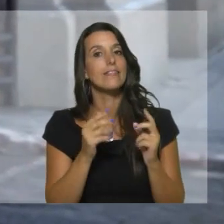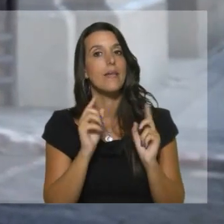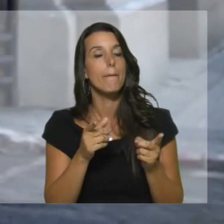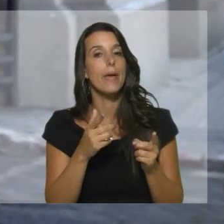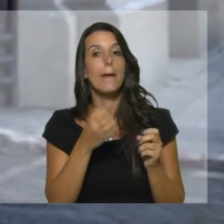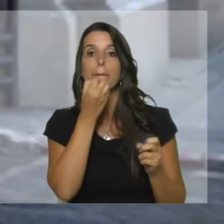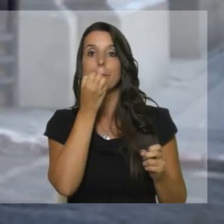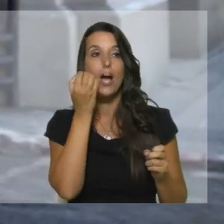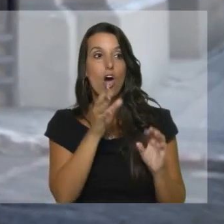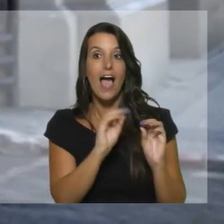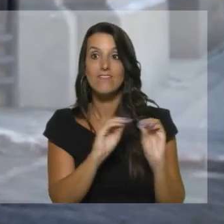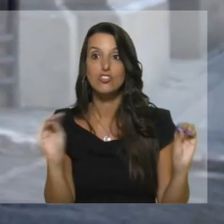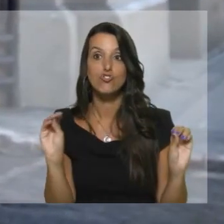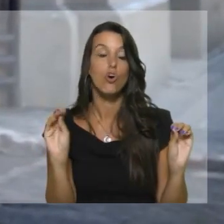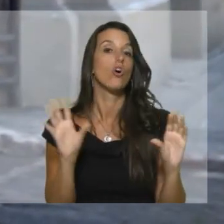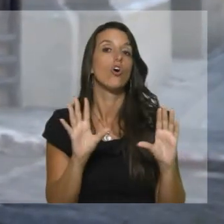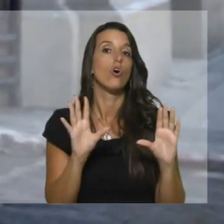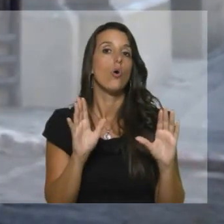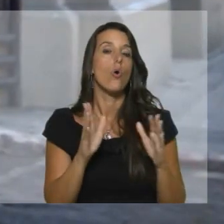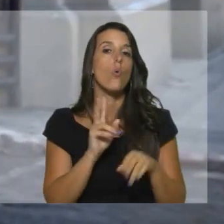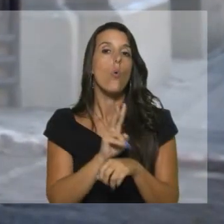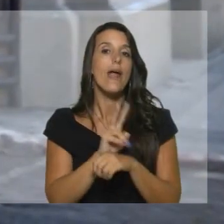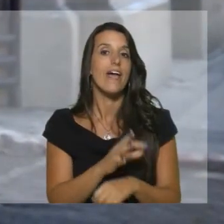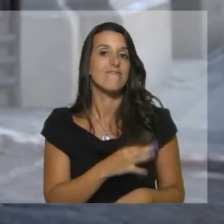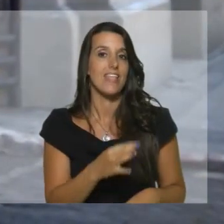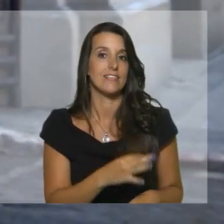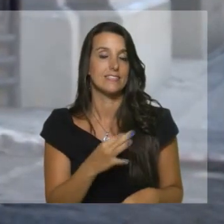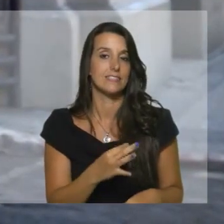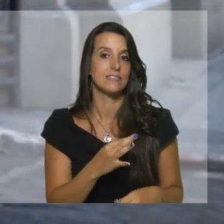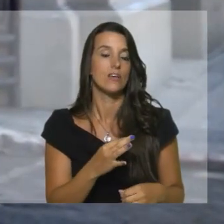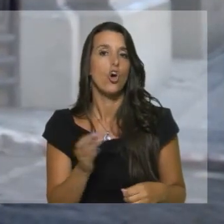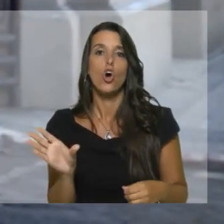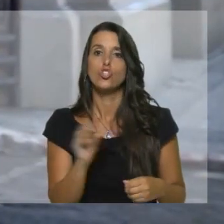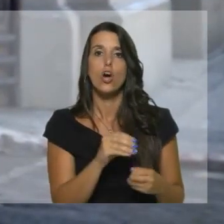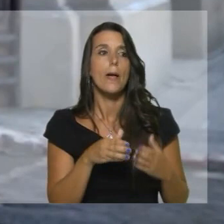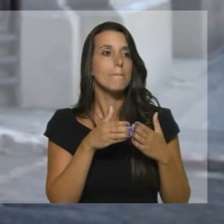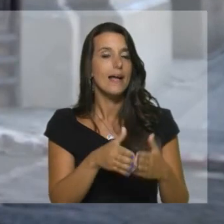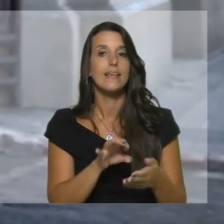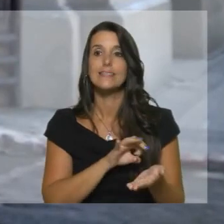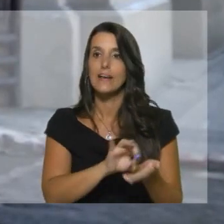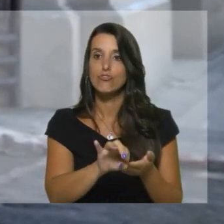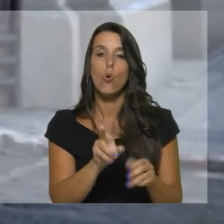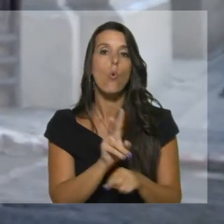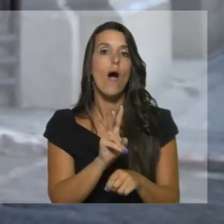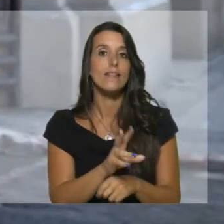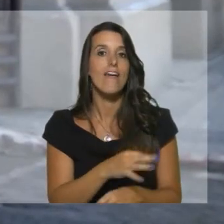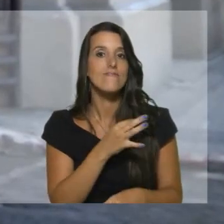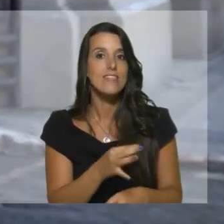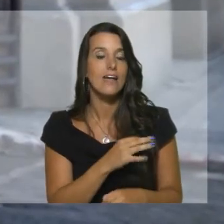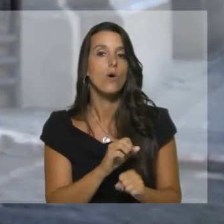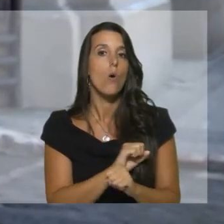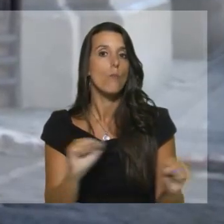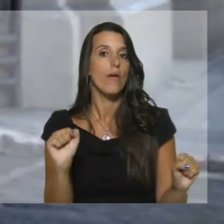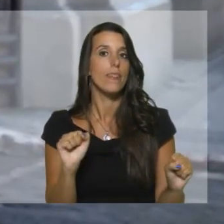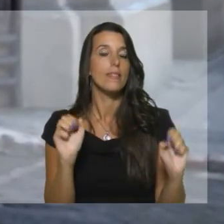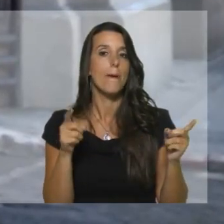la mejor señal es que haya guardavidas. Toda la playa que tenga servicio guardavidas es la playa que debe de estar